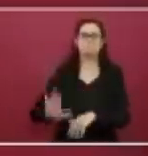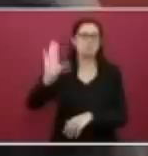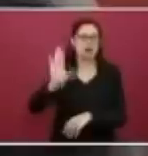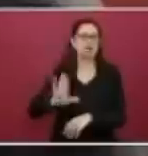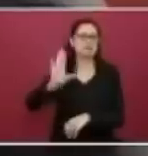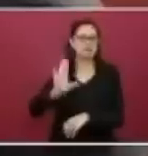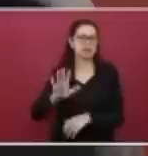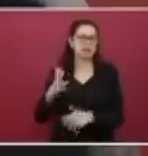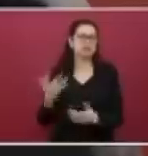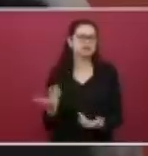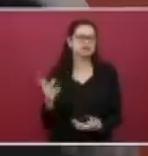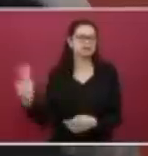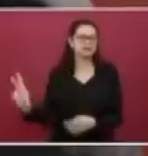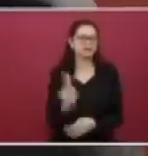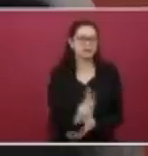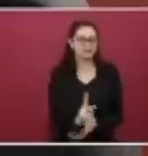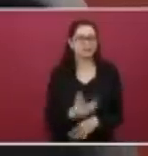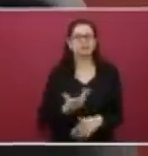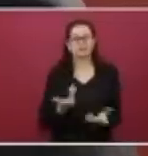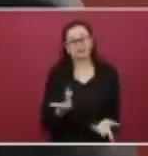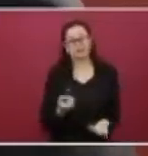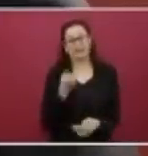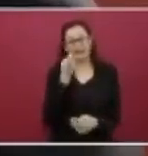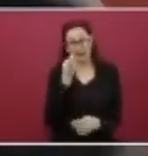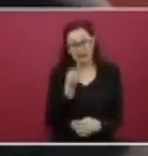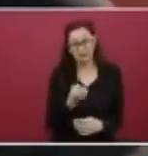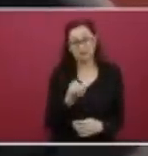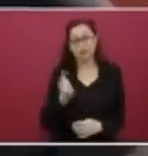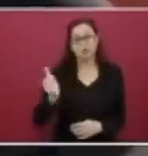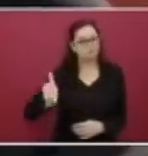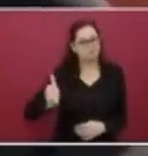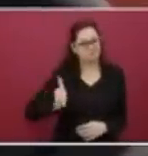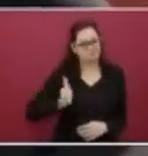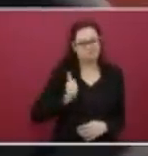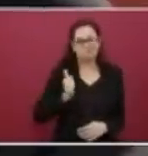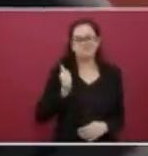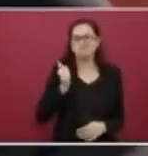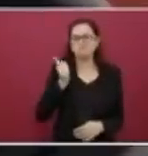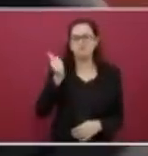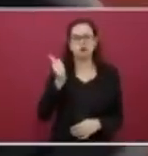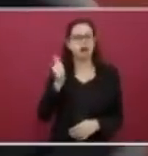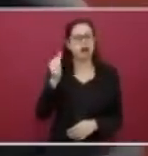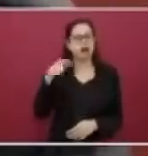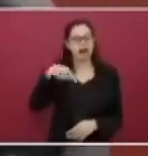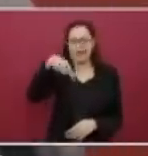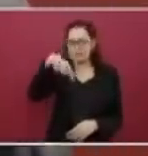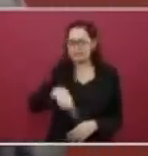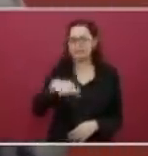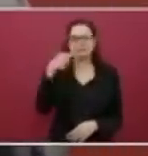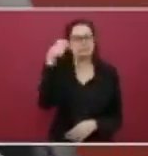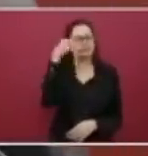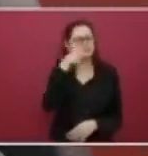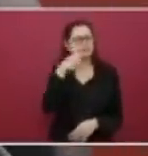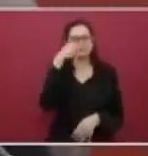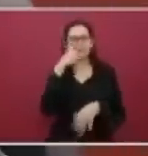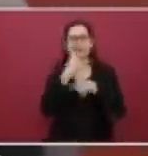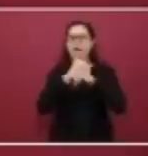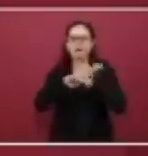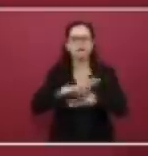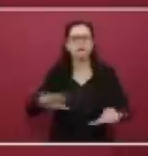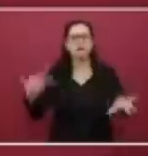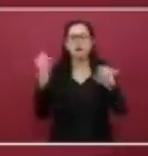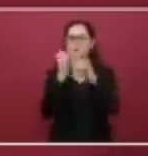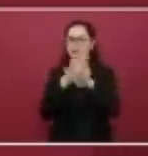entonces vamos a aprovechar para que siempre aquí se informe y yo no voy a dejar